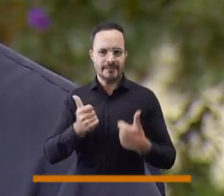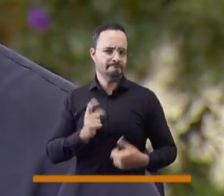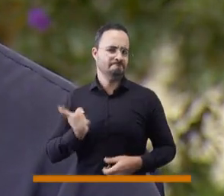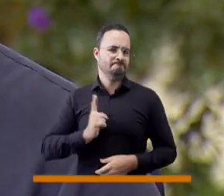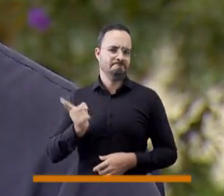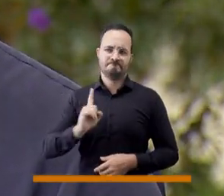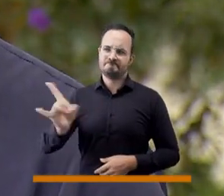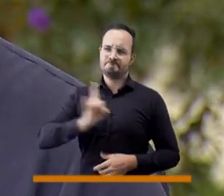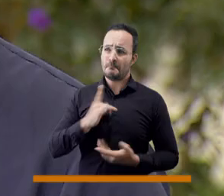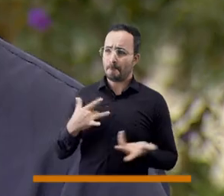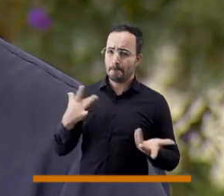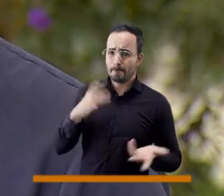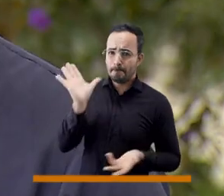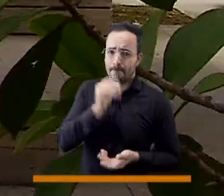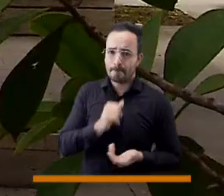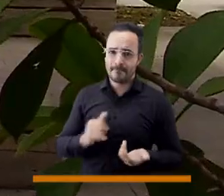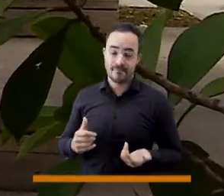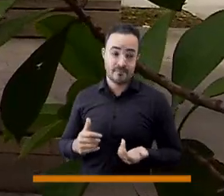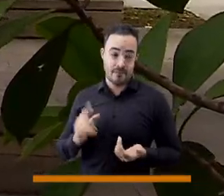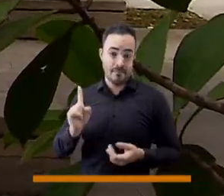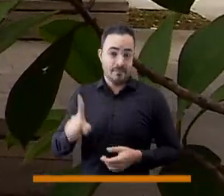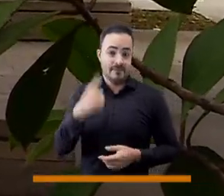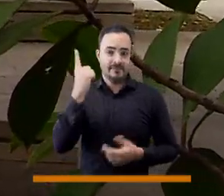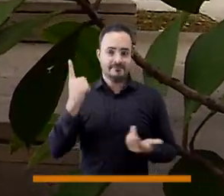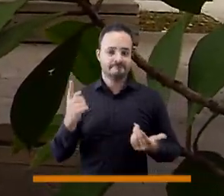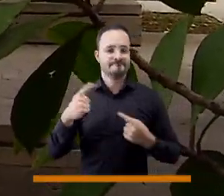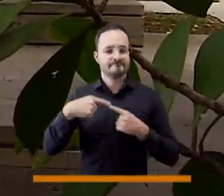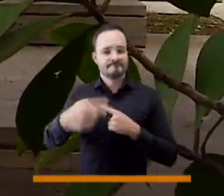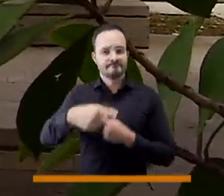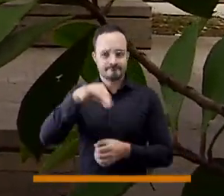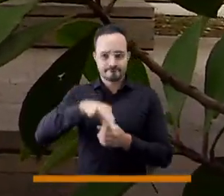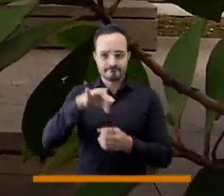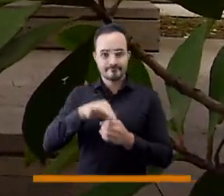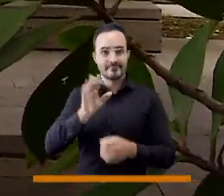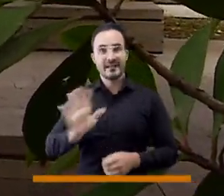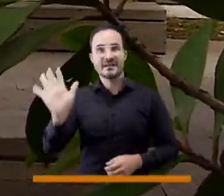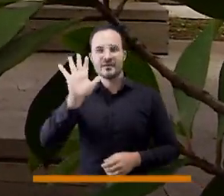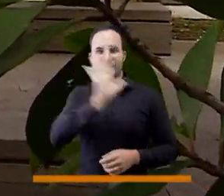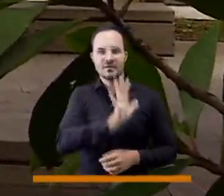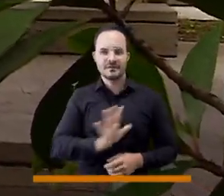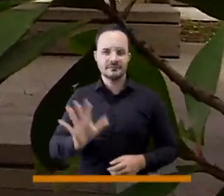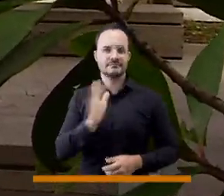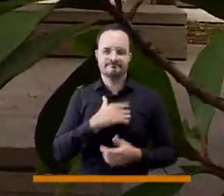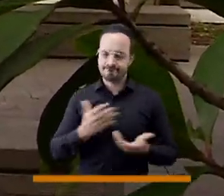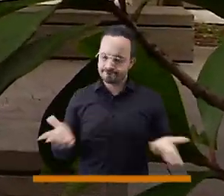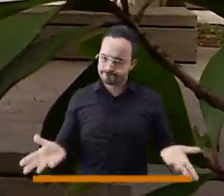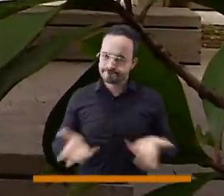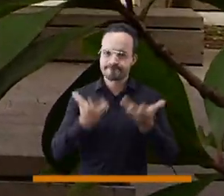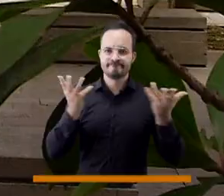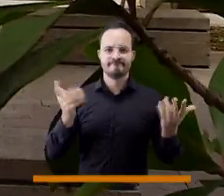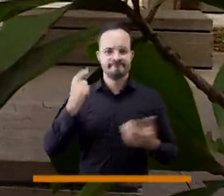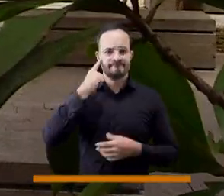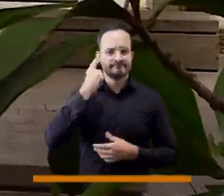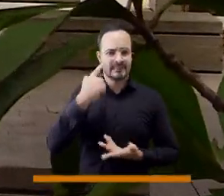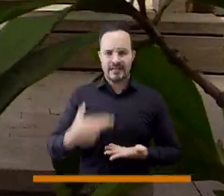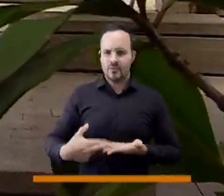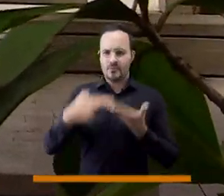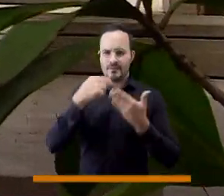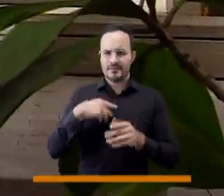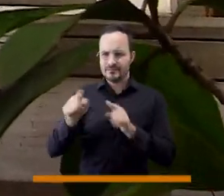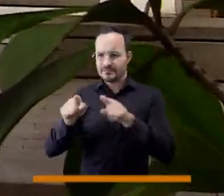sin precedentes. Por eso en las próximas elecciones regionales tenemos que ir a recuperar